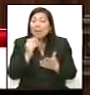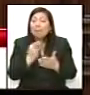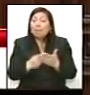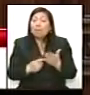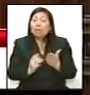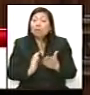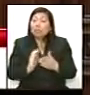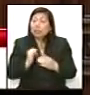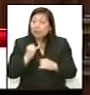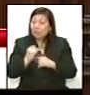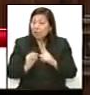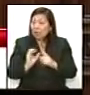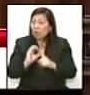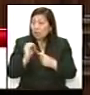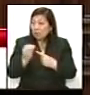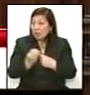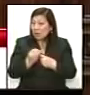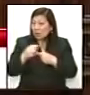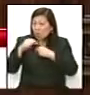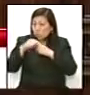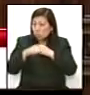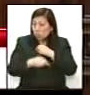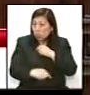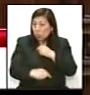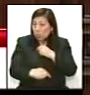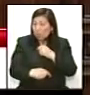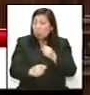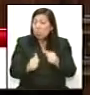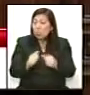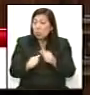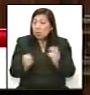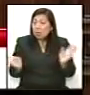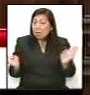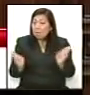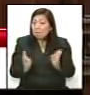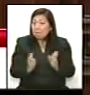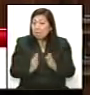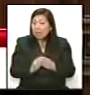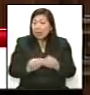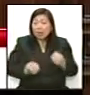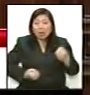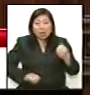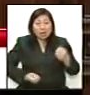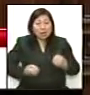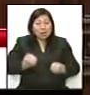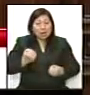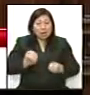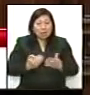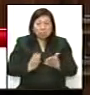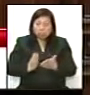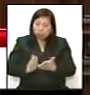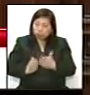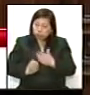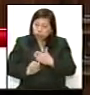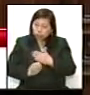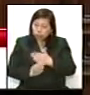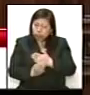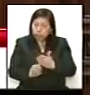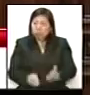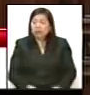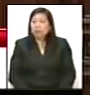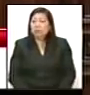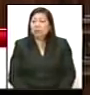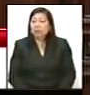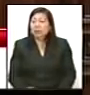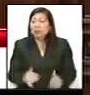la Transoceánica del Sur, ¿no?, pasa un número reducido de vehículos, más bien pasan por ahí las ardillas y los